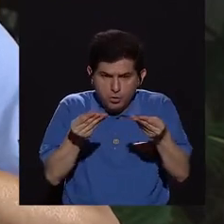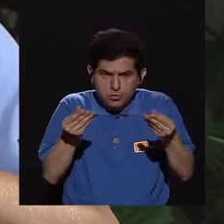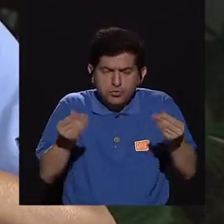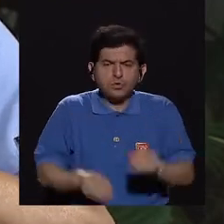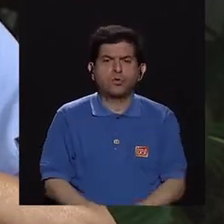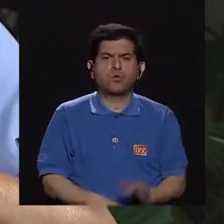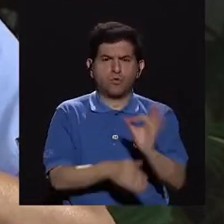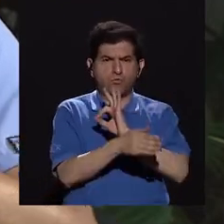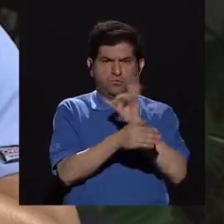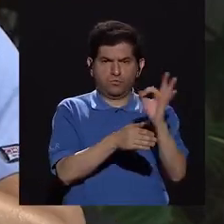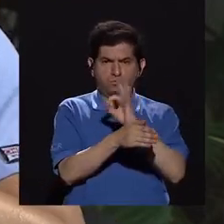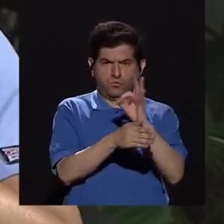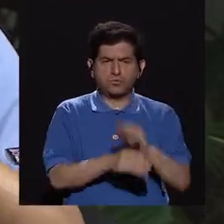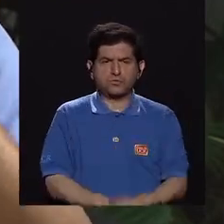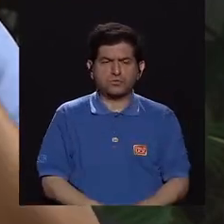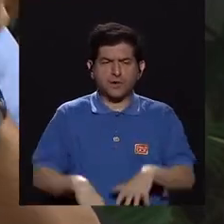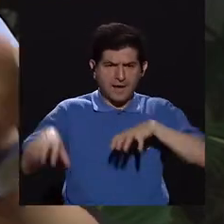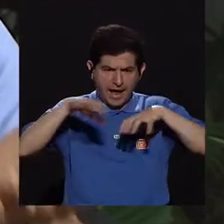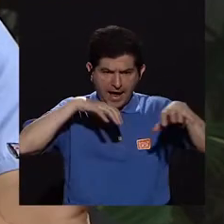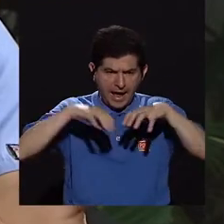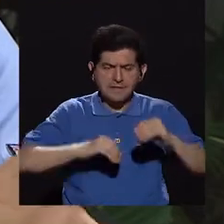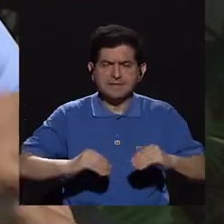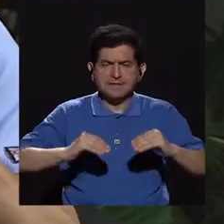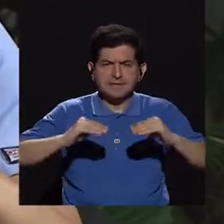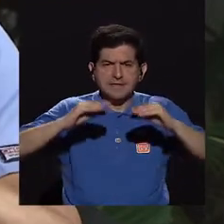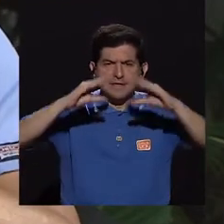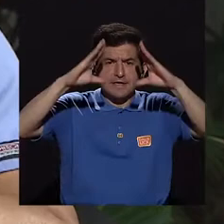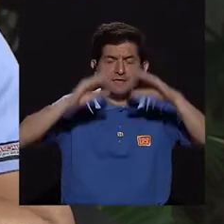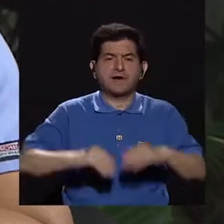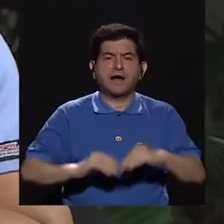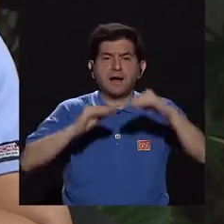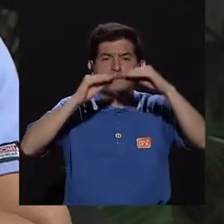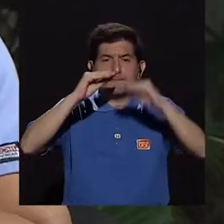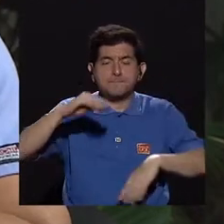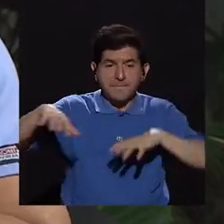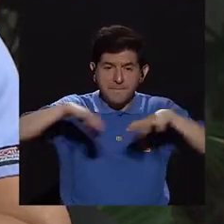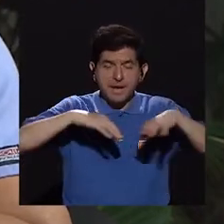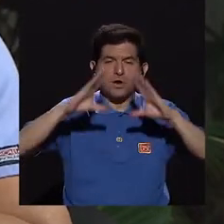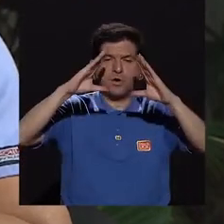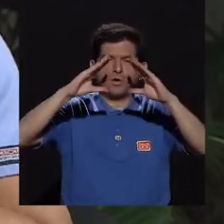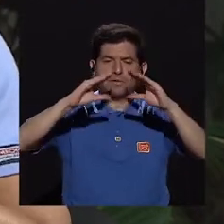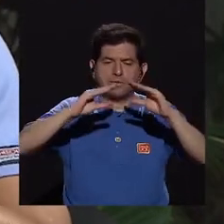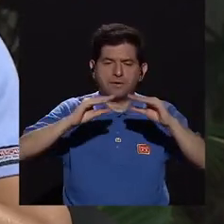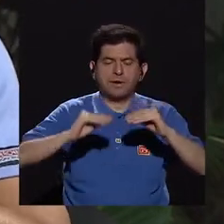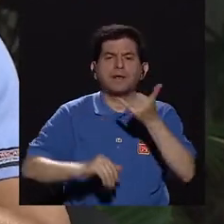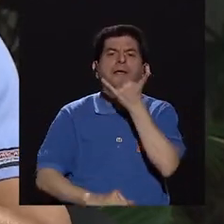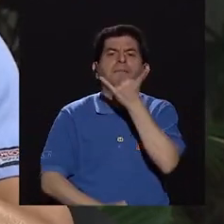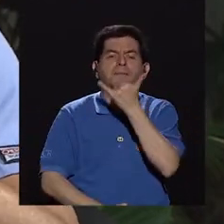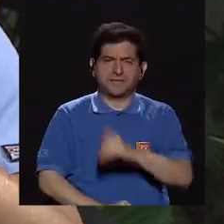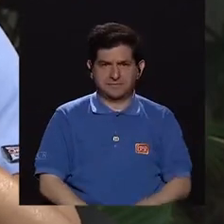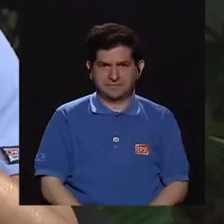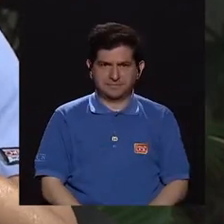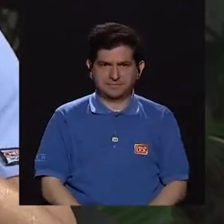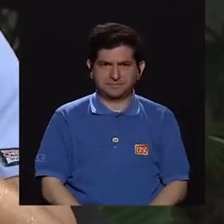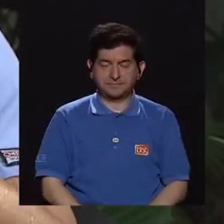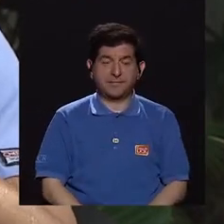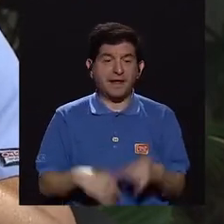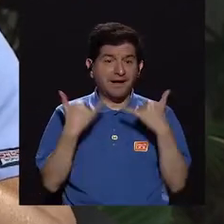a funcionar de manera más activa durante el día y con menor actividad durante la noche. ¿Qué es lo que pasa?